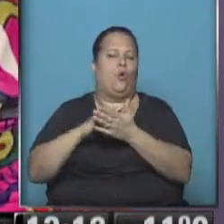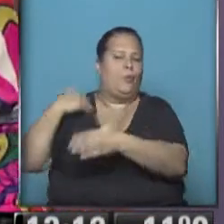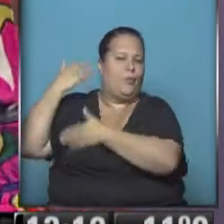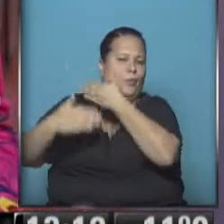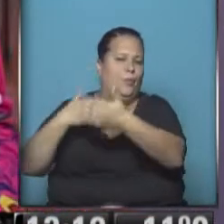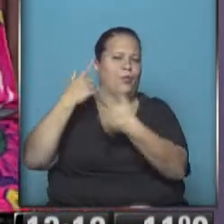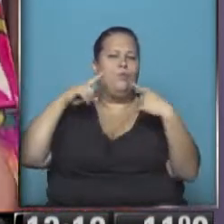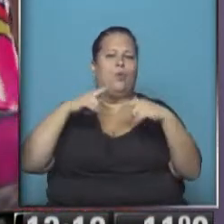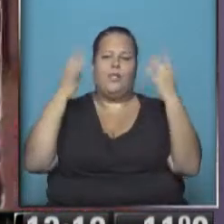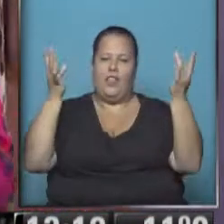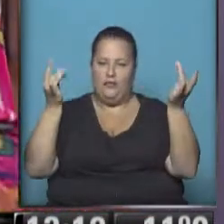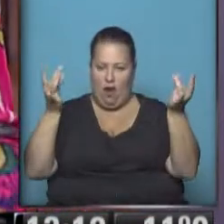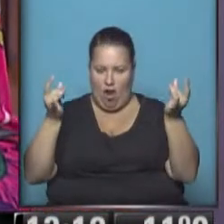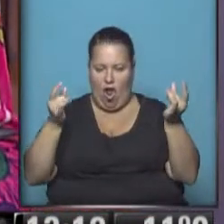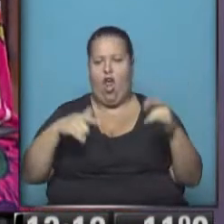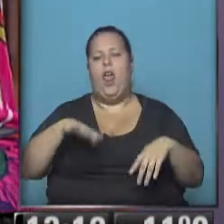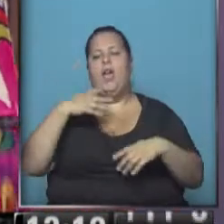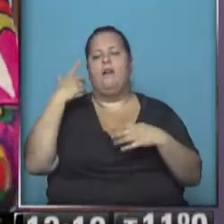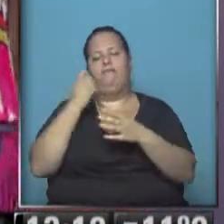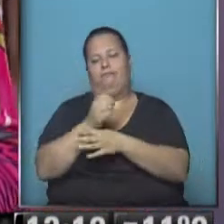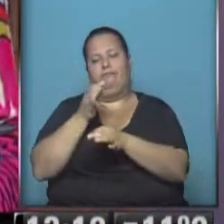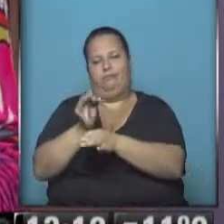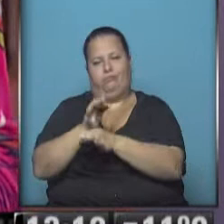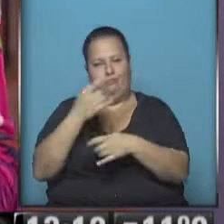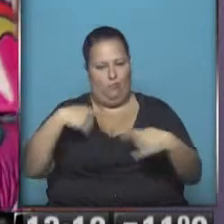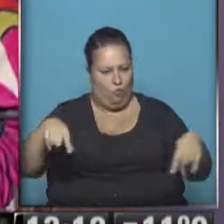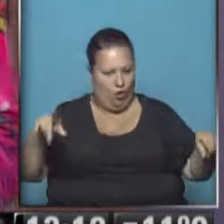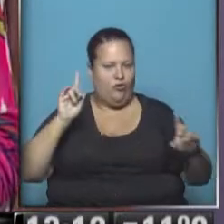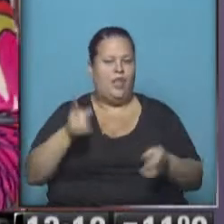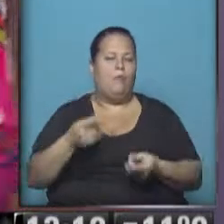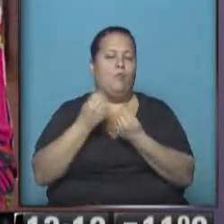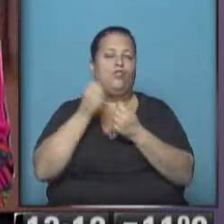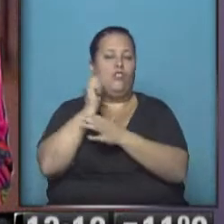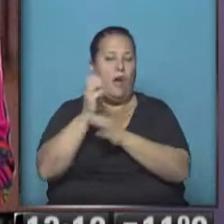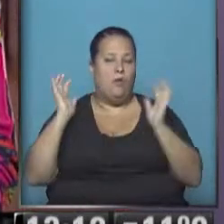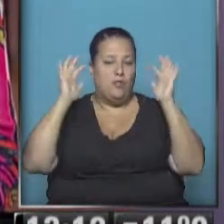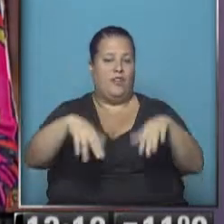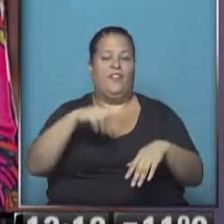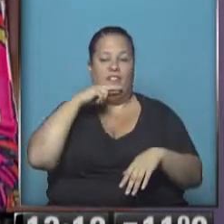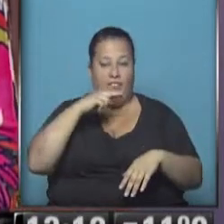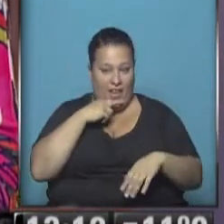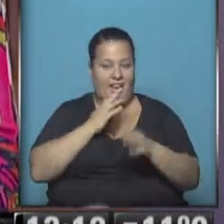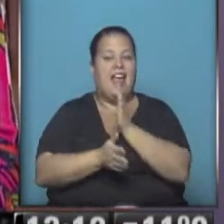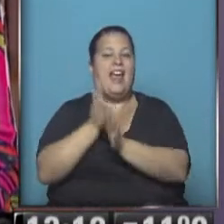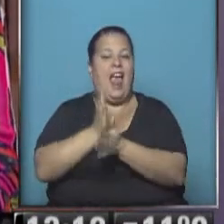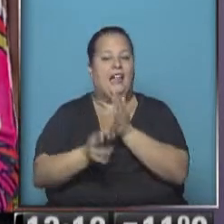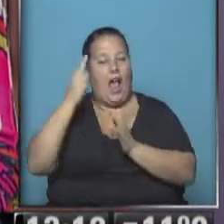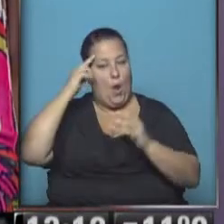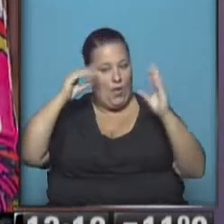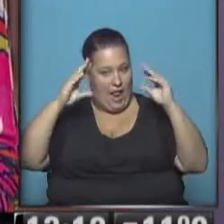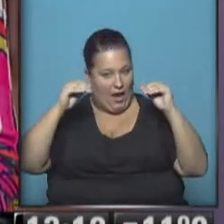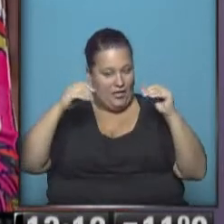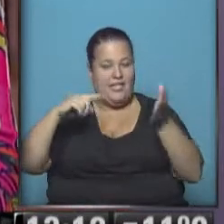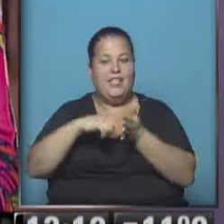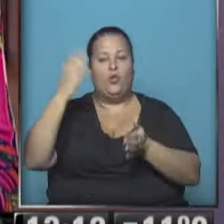evolución en la música folclórica, maestro de muchos. Y muchos artistas se reúnen este viernes gratis a las 9 de la noche